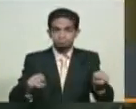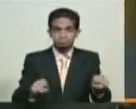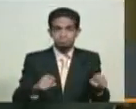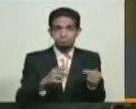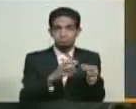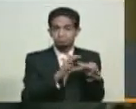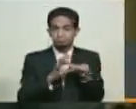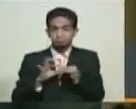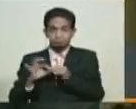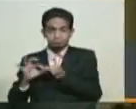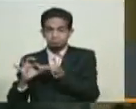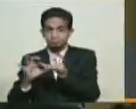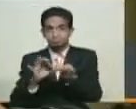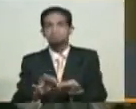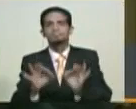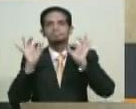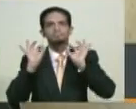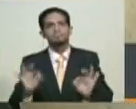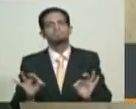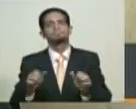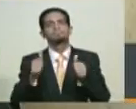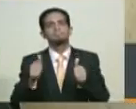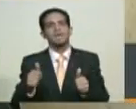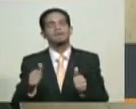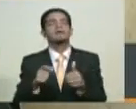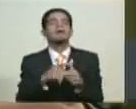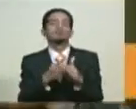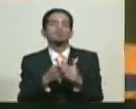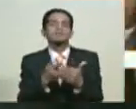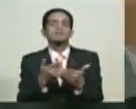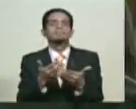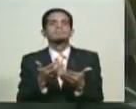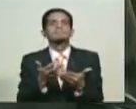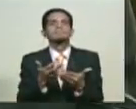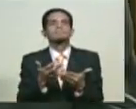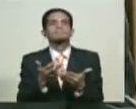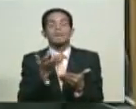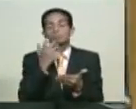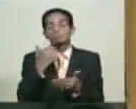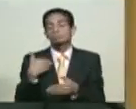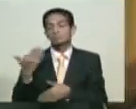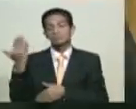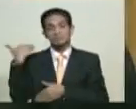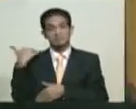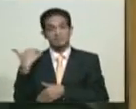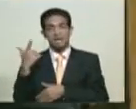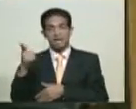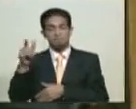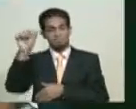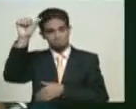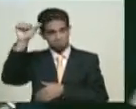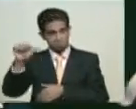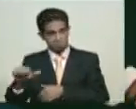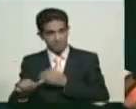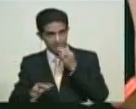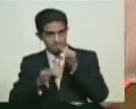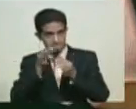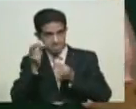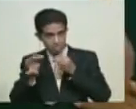prudente, presidente, lo que usted manifieste, que nos permita reunirnos con ellos, que ya hemos conocido parte de los detalles, creemos que podemos